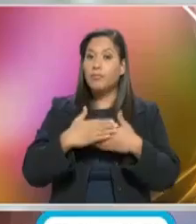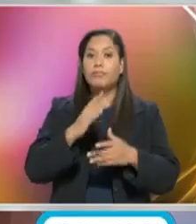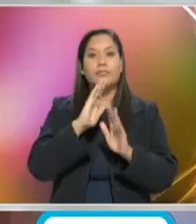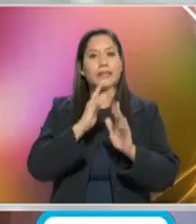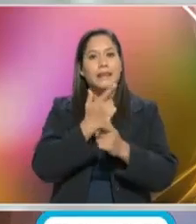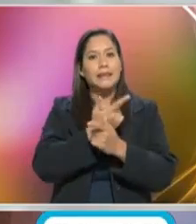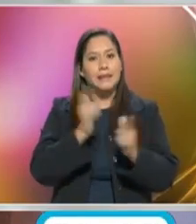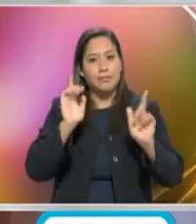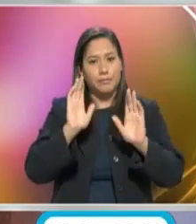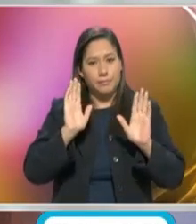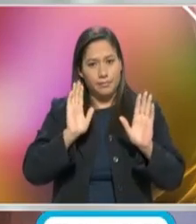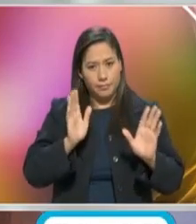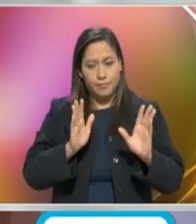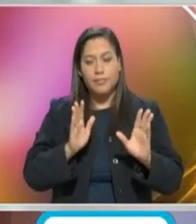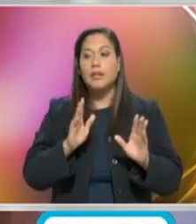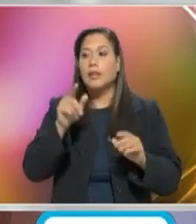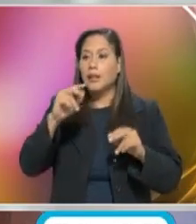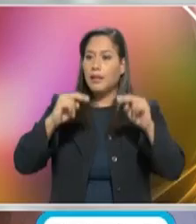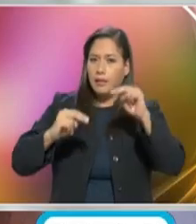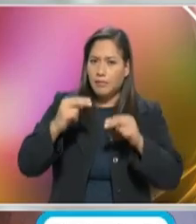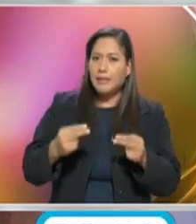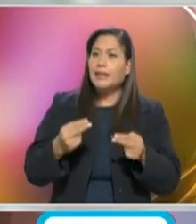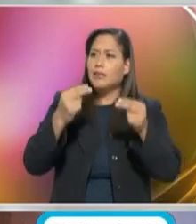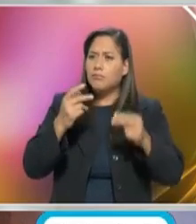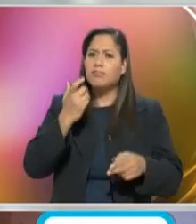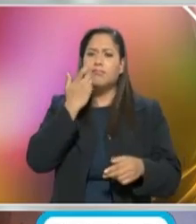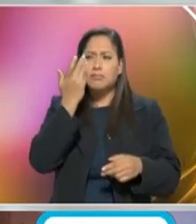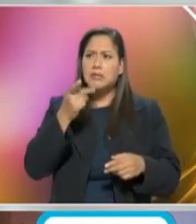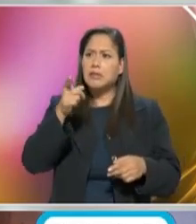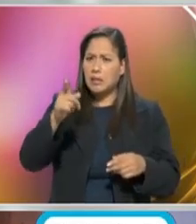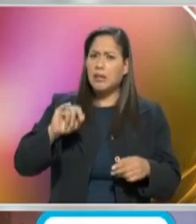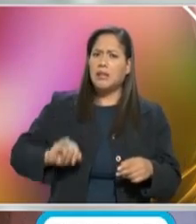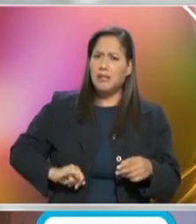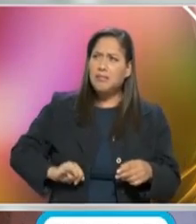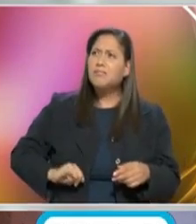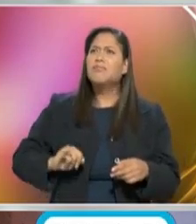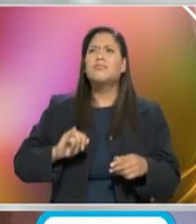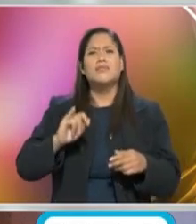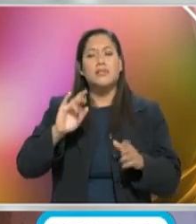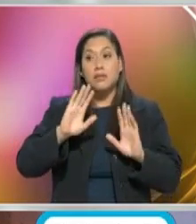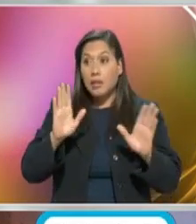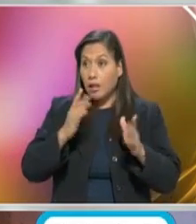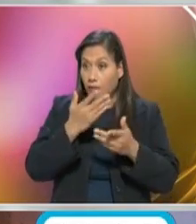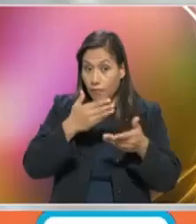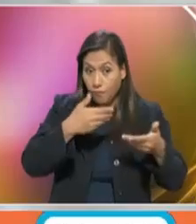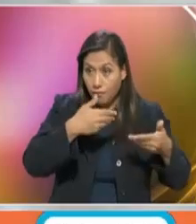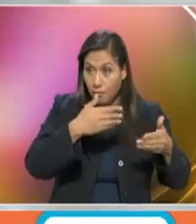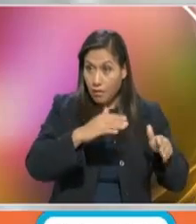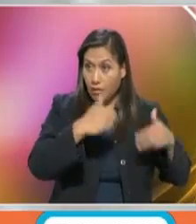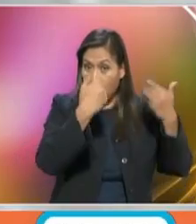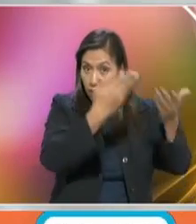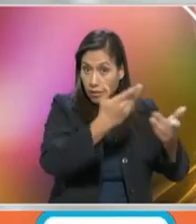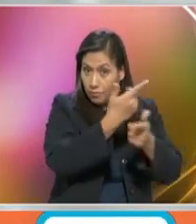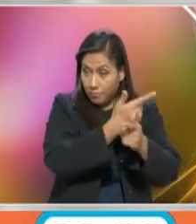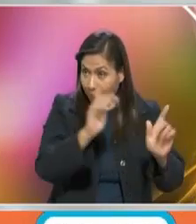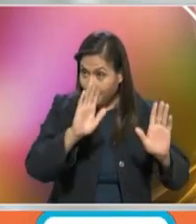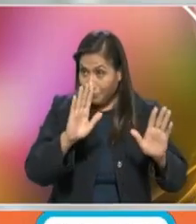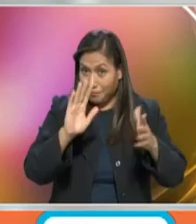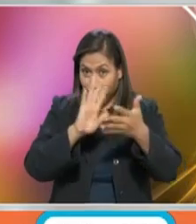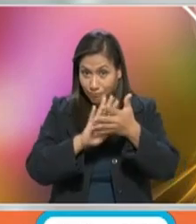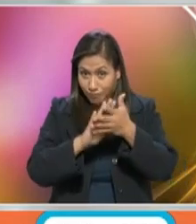a egresar y tienen una idea de negocio y tienen el interés de que una vez fuera o egresadas del